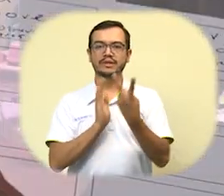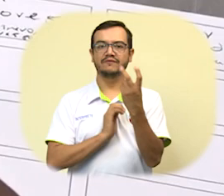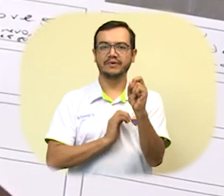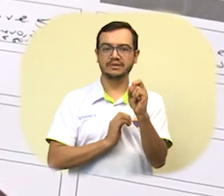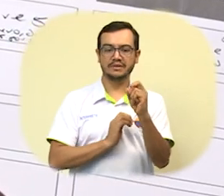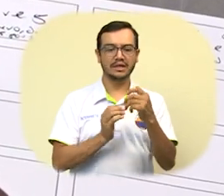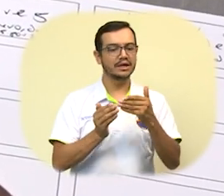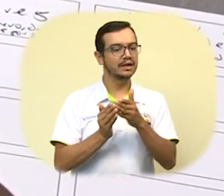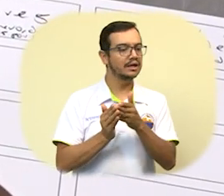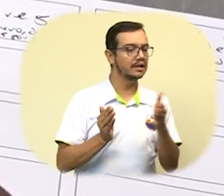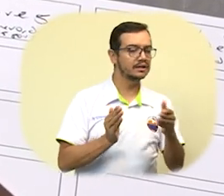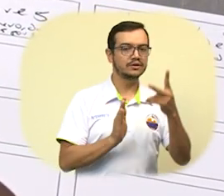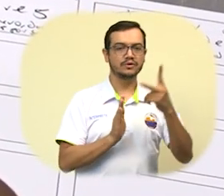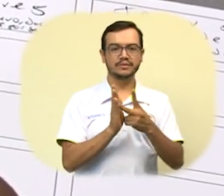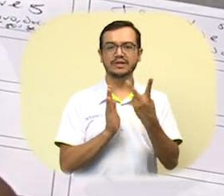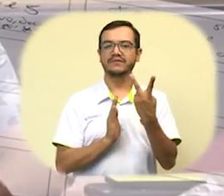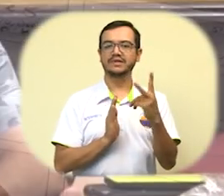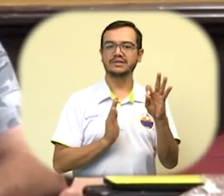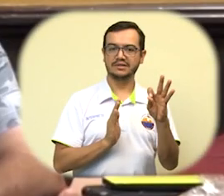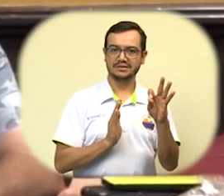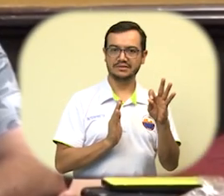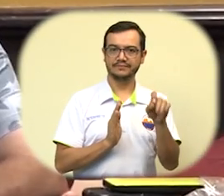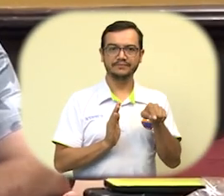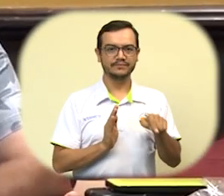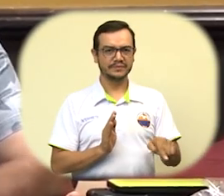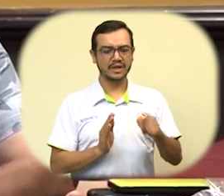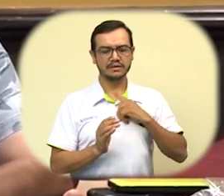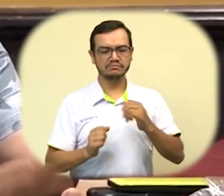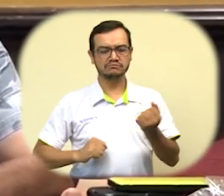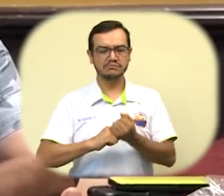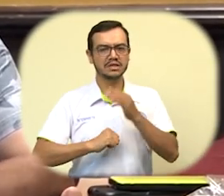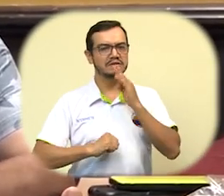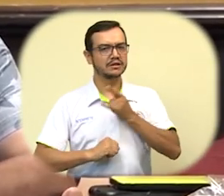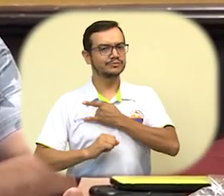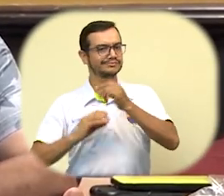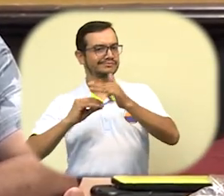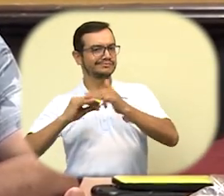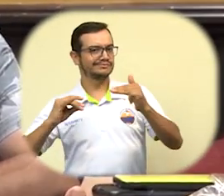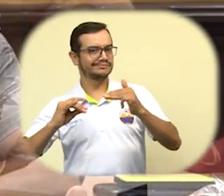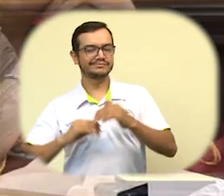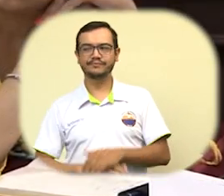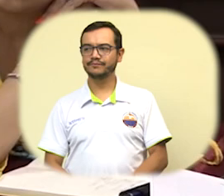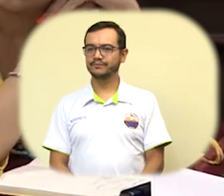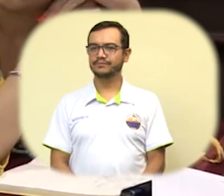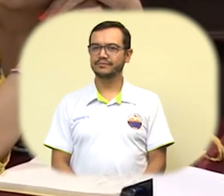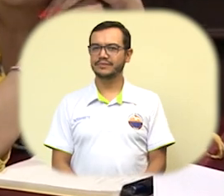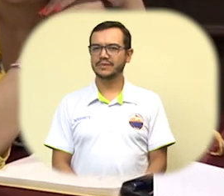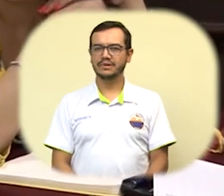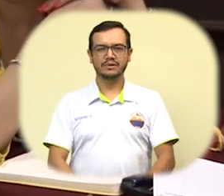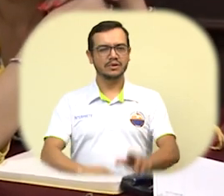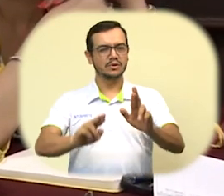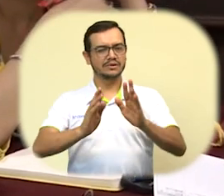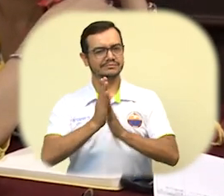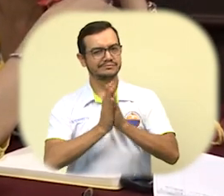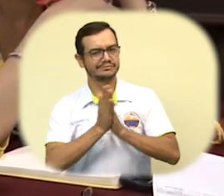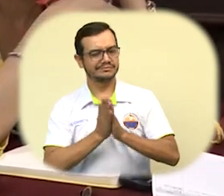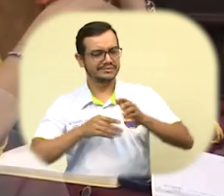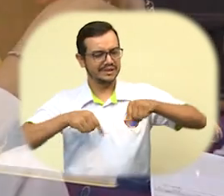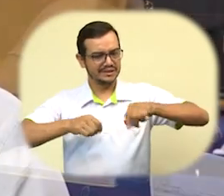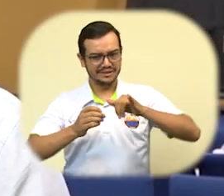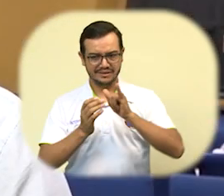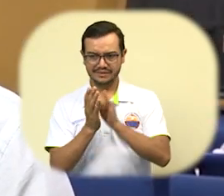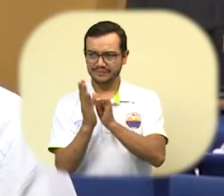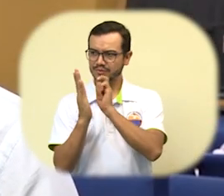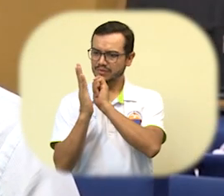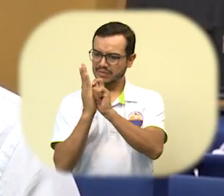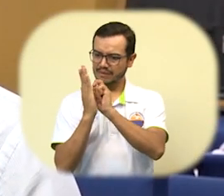2020-2023, con participación activa de la alma mater. Mi sueño es que cada cosa que discutamos dentro del plan de